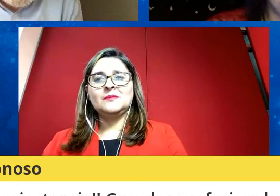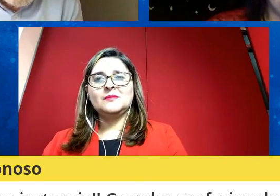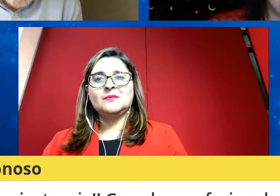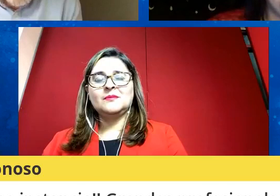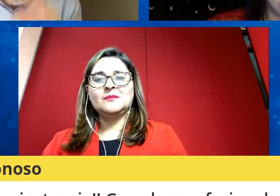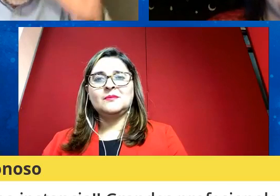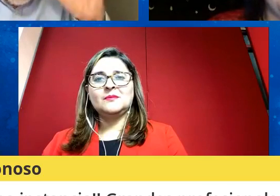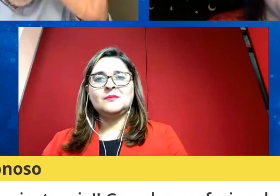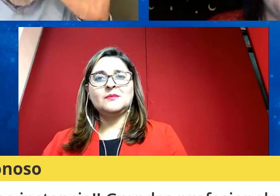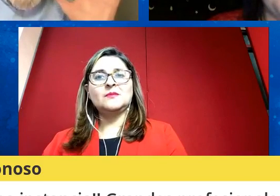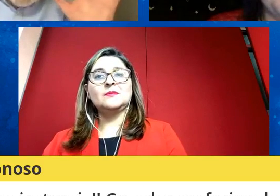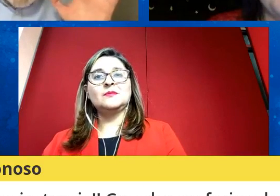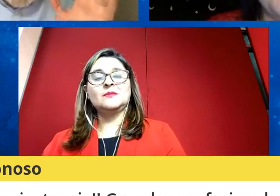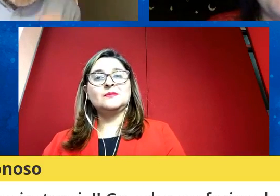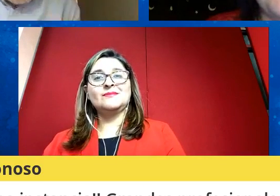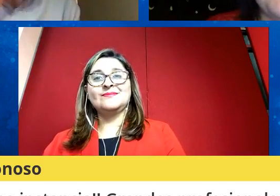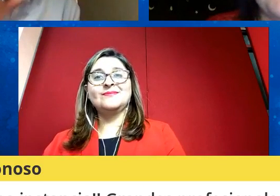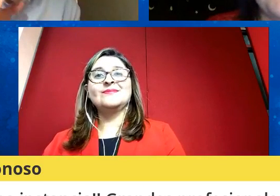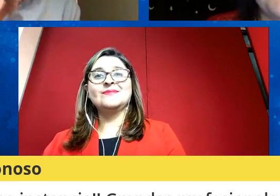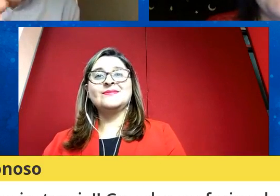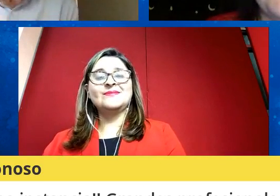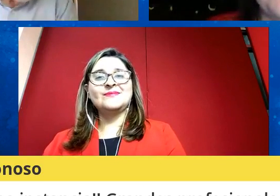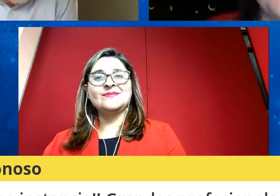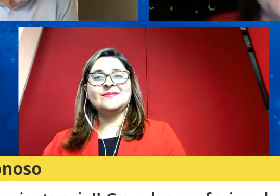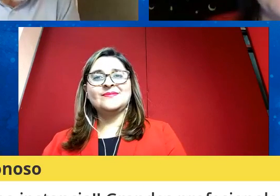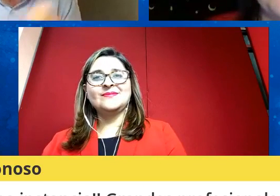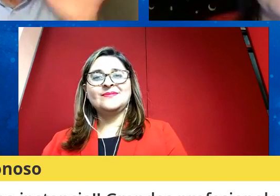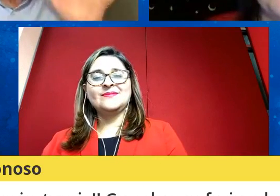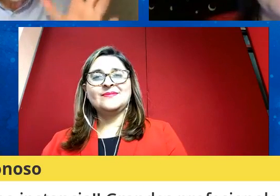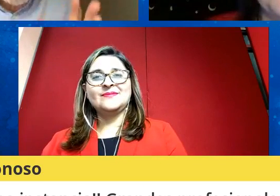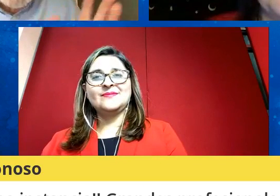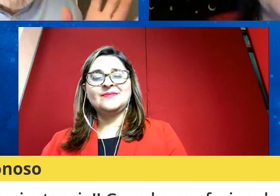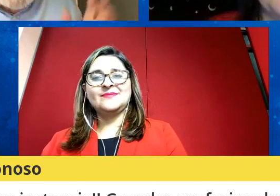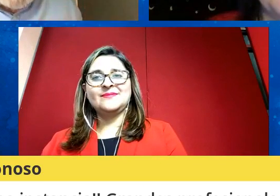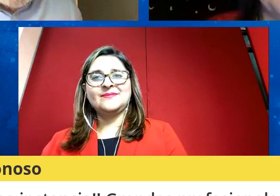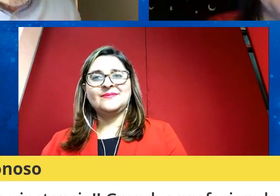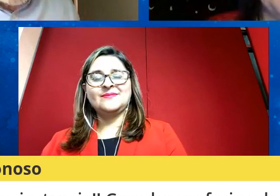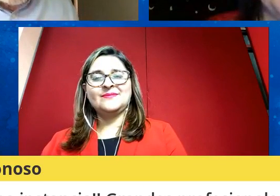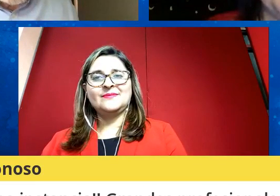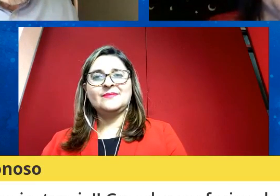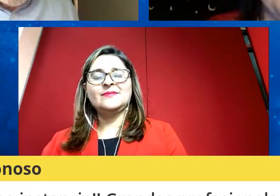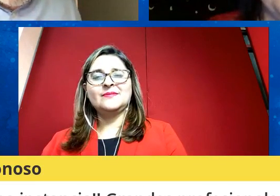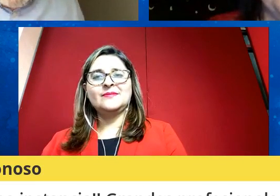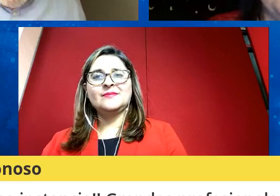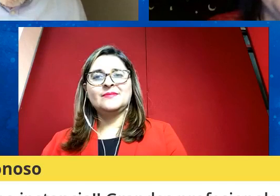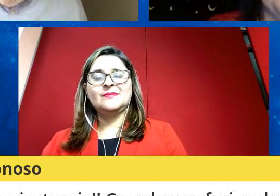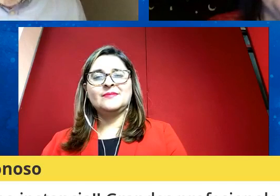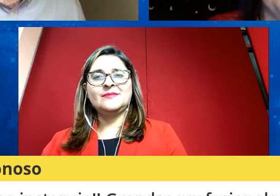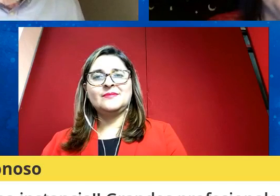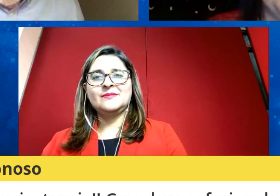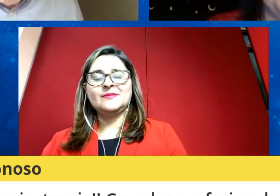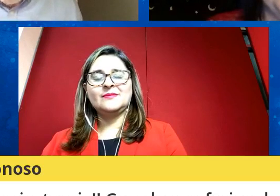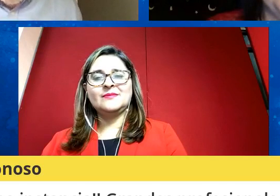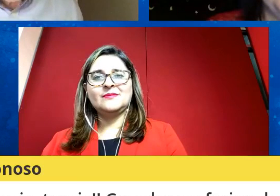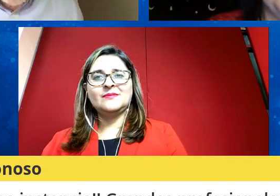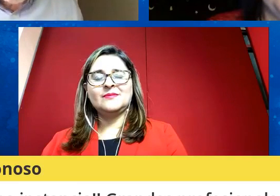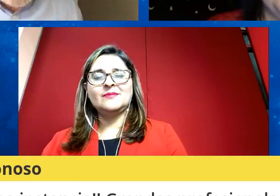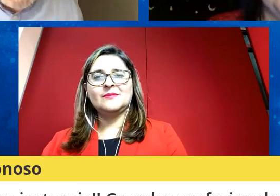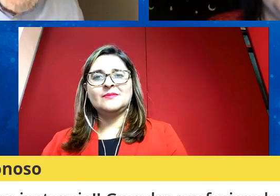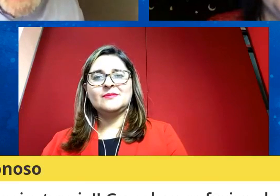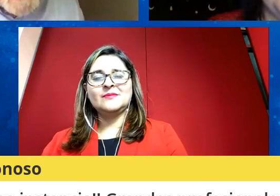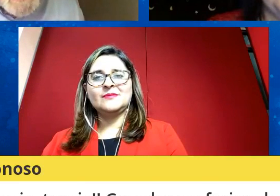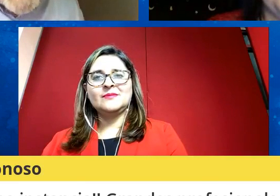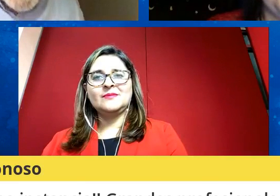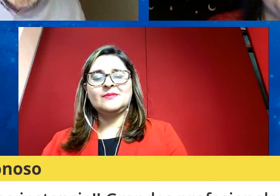llegan, ¡uh, hay árboles! ¡Trae un hacha! ¡Trae un hacha y los vendemos! y están depredando los